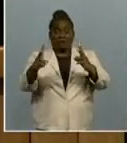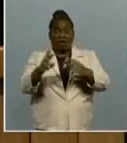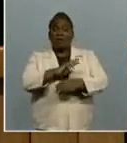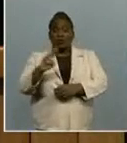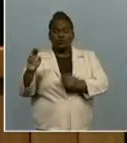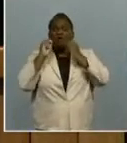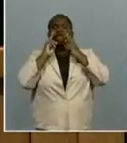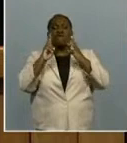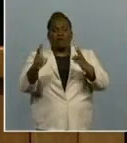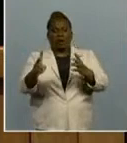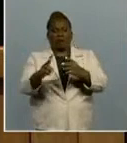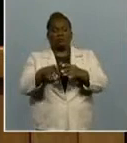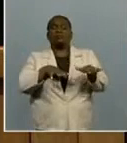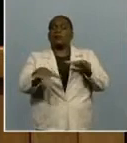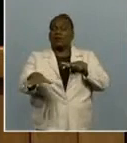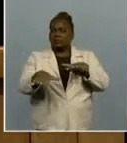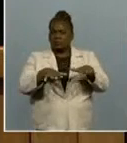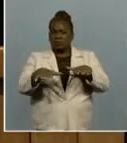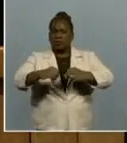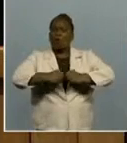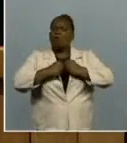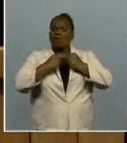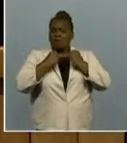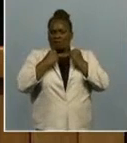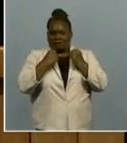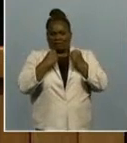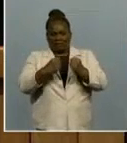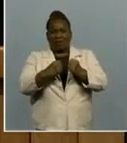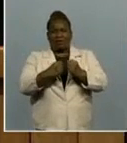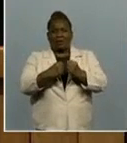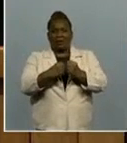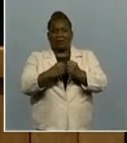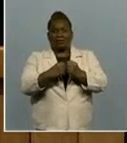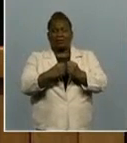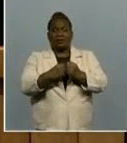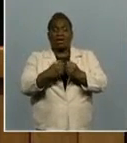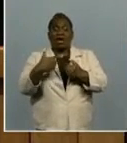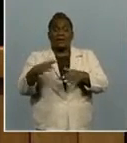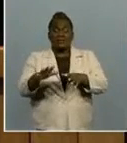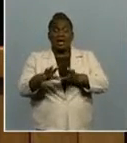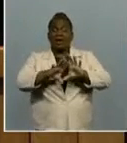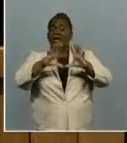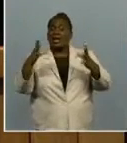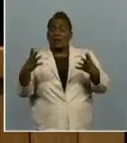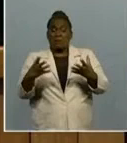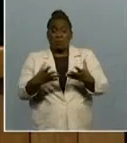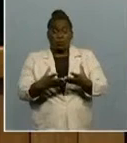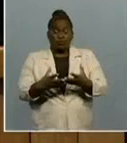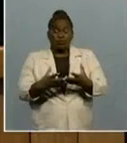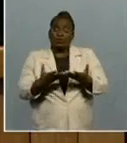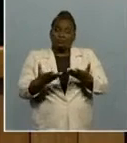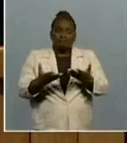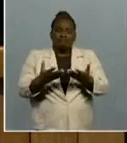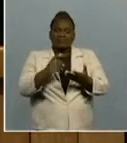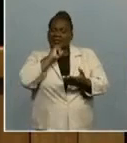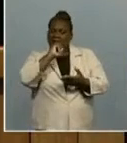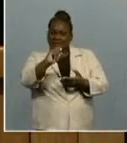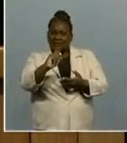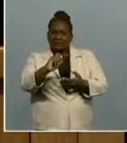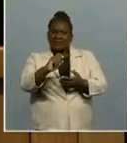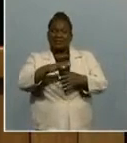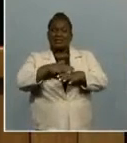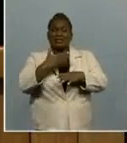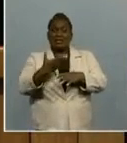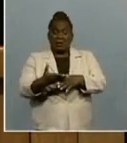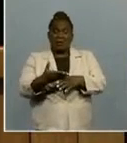actuante y firme en medio del vendaval que estremece a un mundo más desigual e injusto después